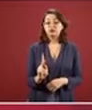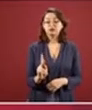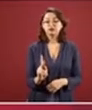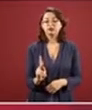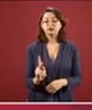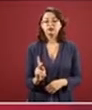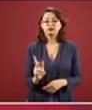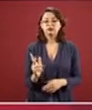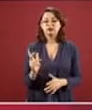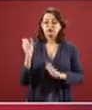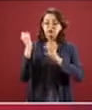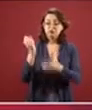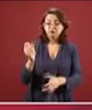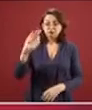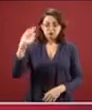con el presupuesto federal.